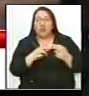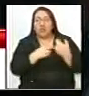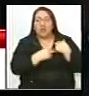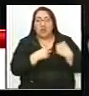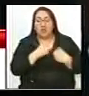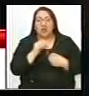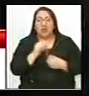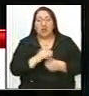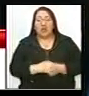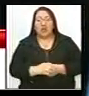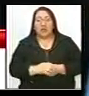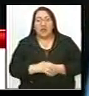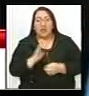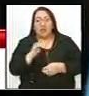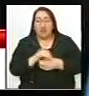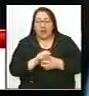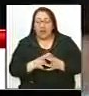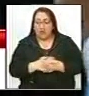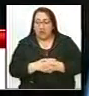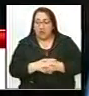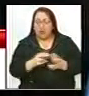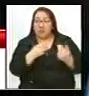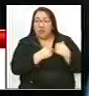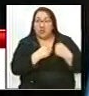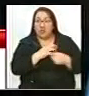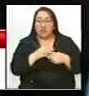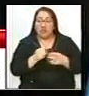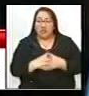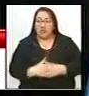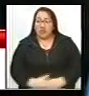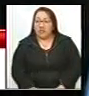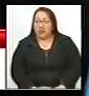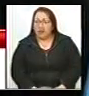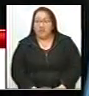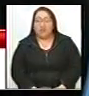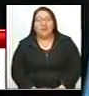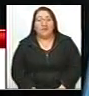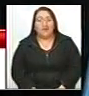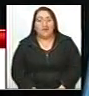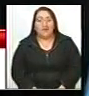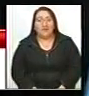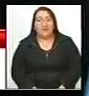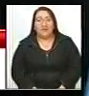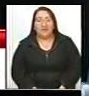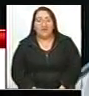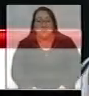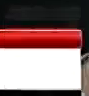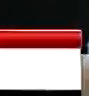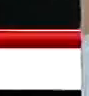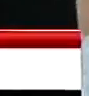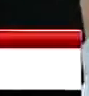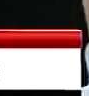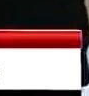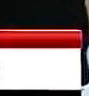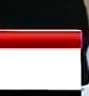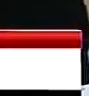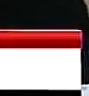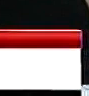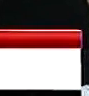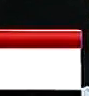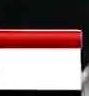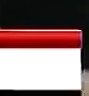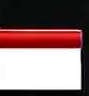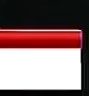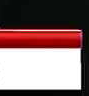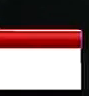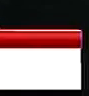de Balco, representantes de CECEL, representantes de la sociedad civil, señores y señores, tengan